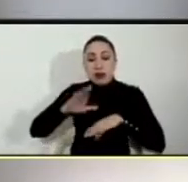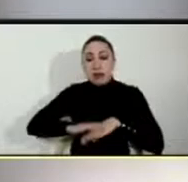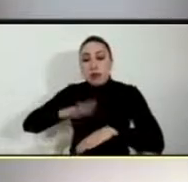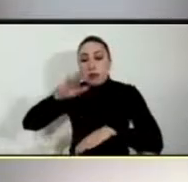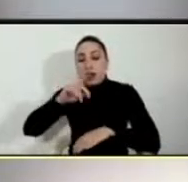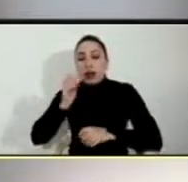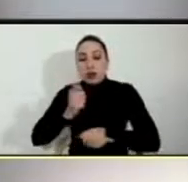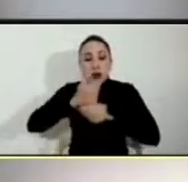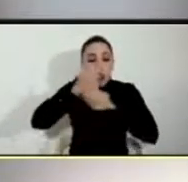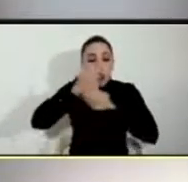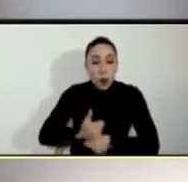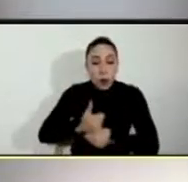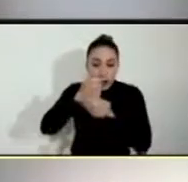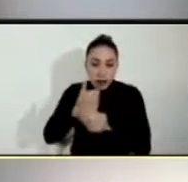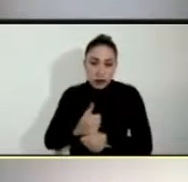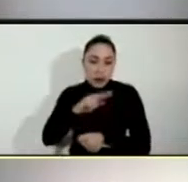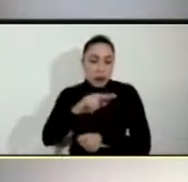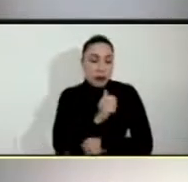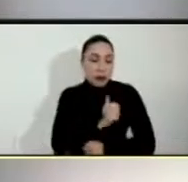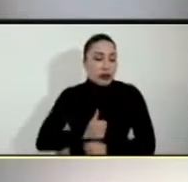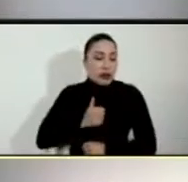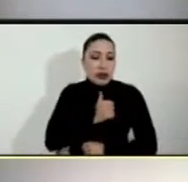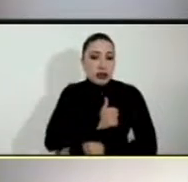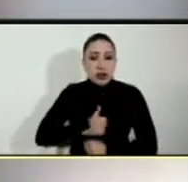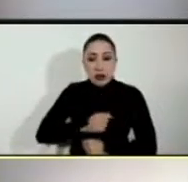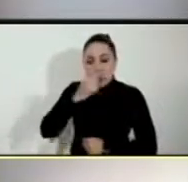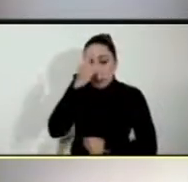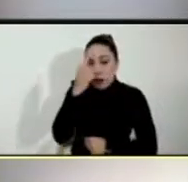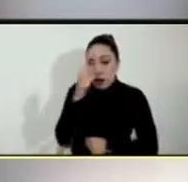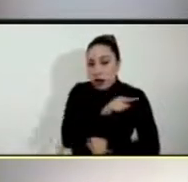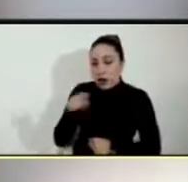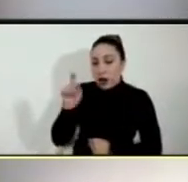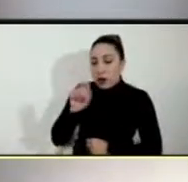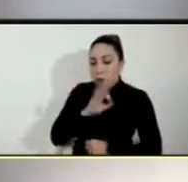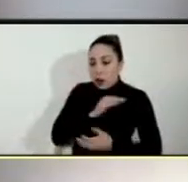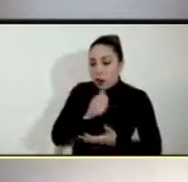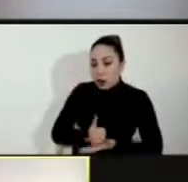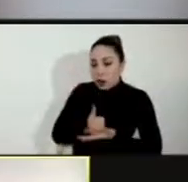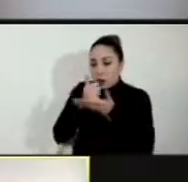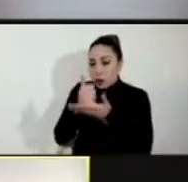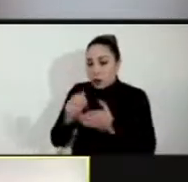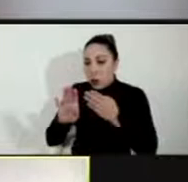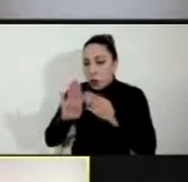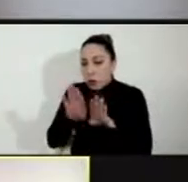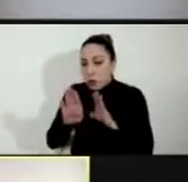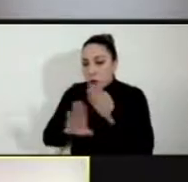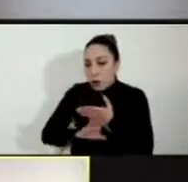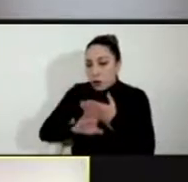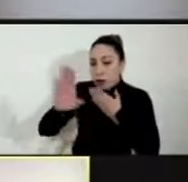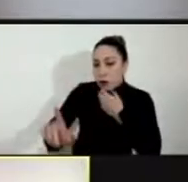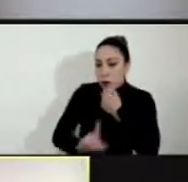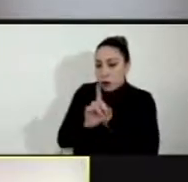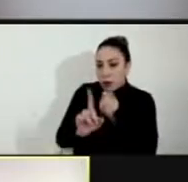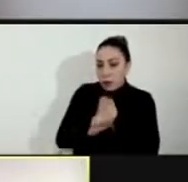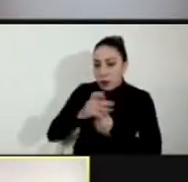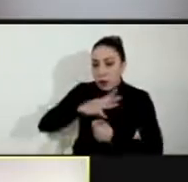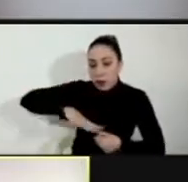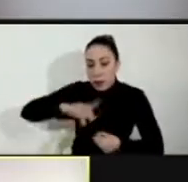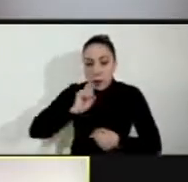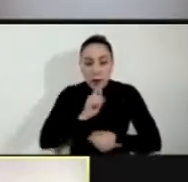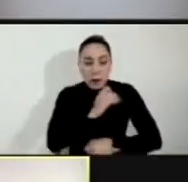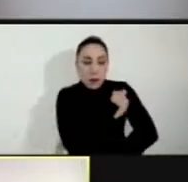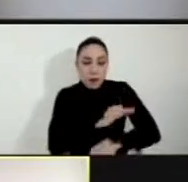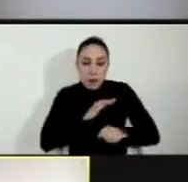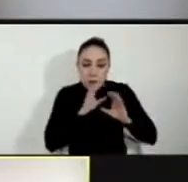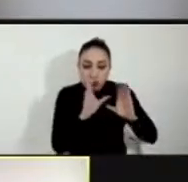Es lamentable que para hacerles frente a las amenazas y los desastres que afectan el bienestar de su familia, los hogares pobres se